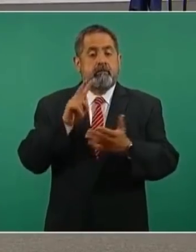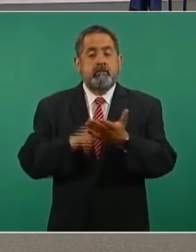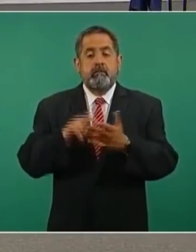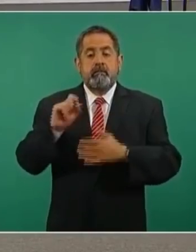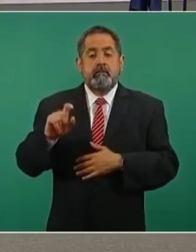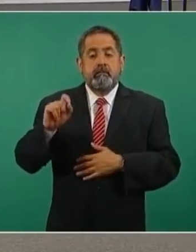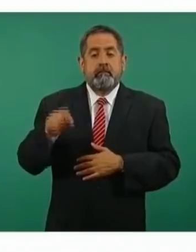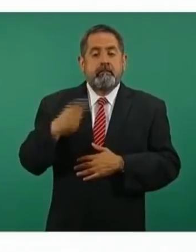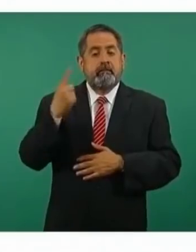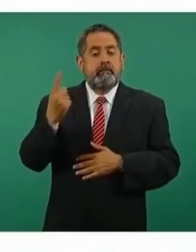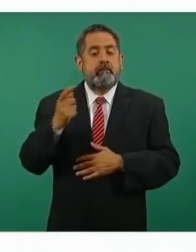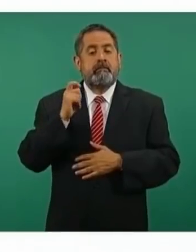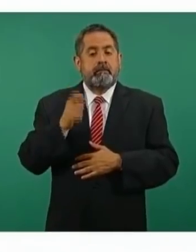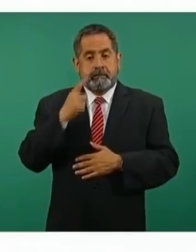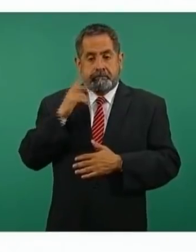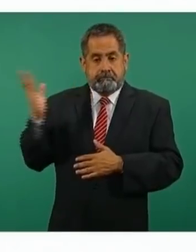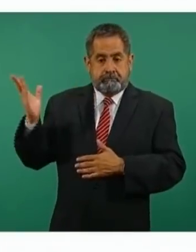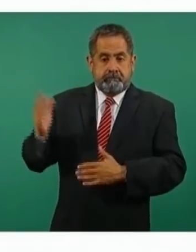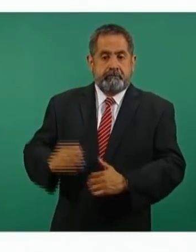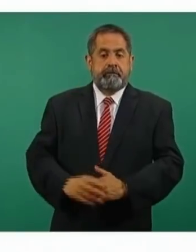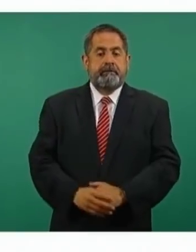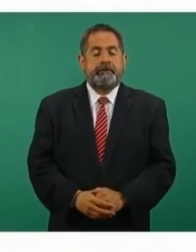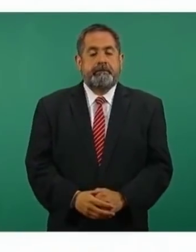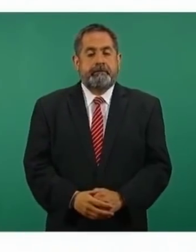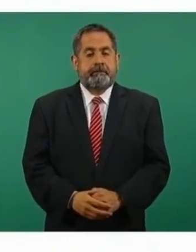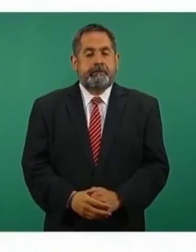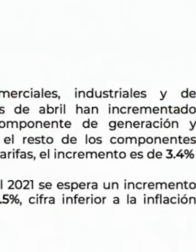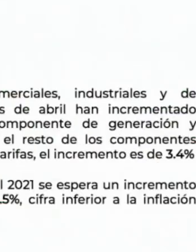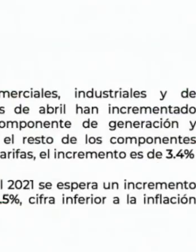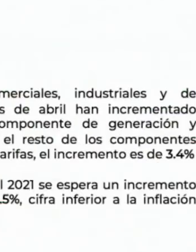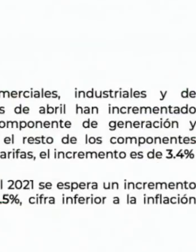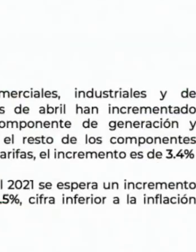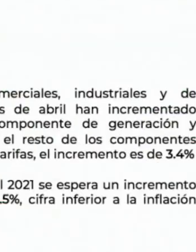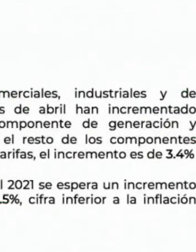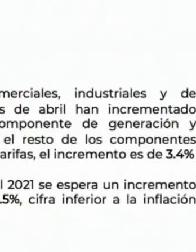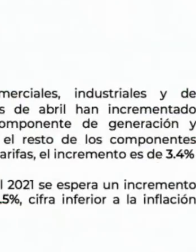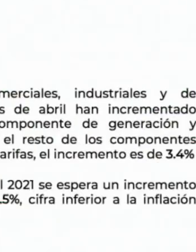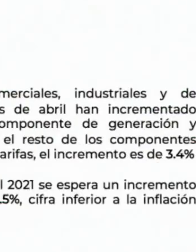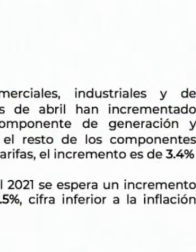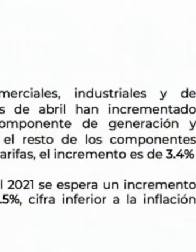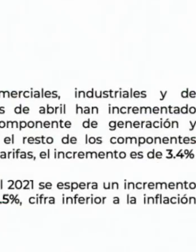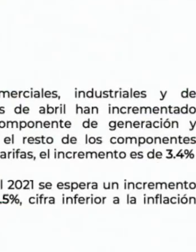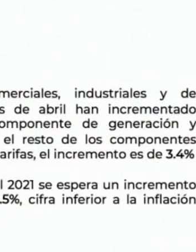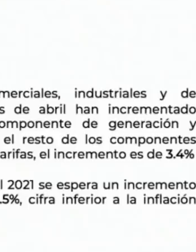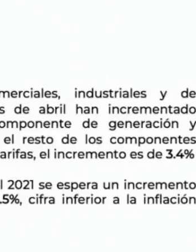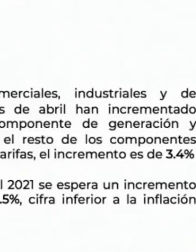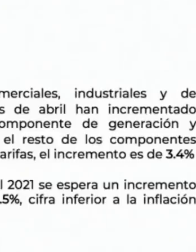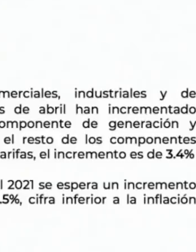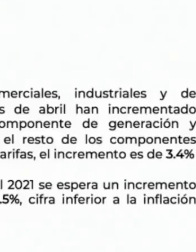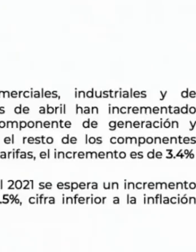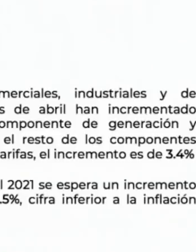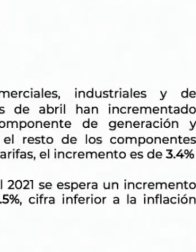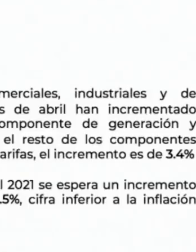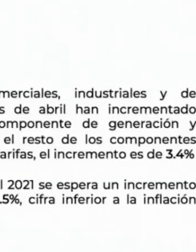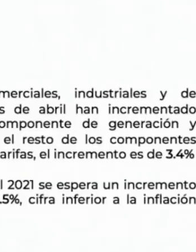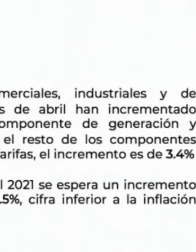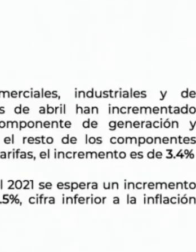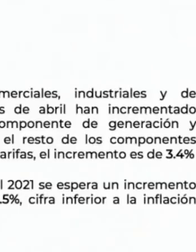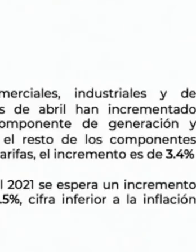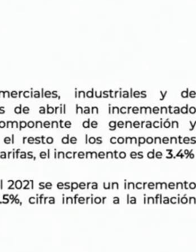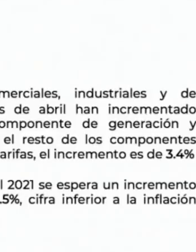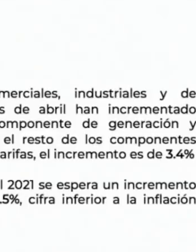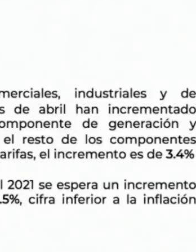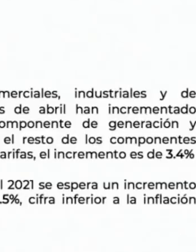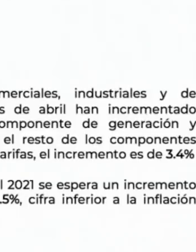2021 es tener un impacto en las tarifas de uso general del 1.95, o sea, no vamos a quedar ni en